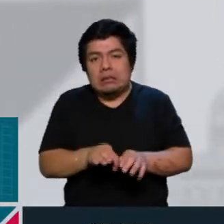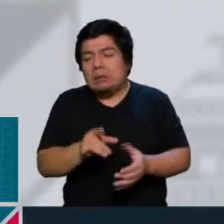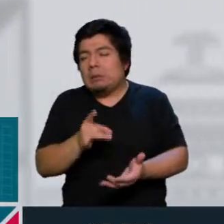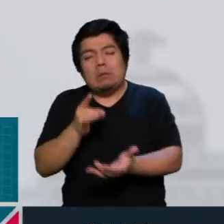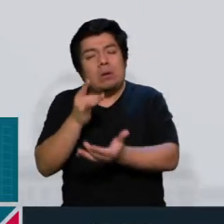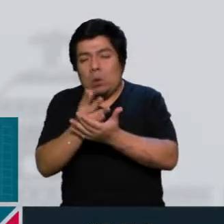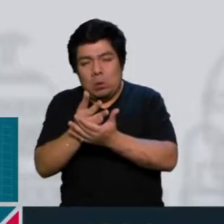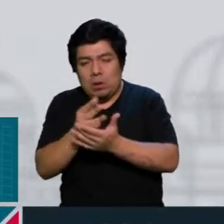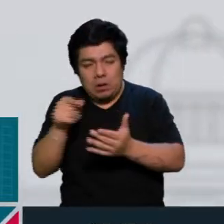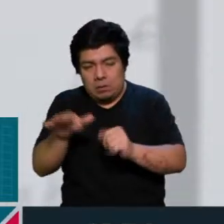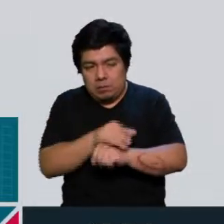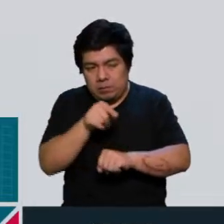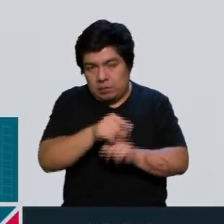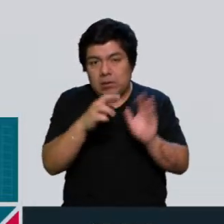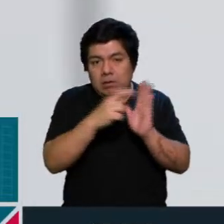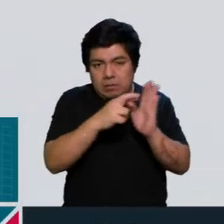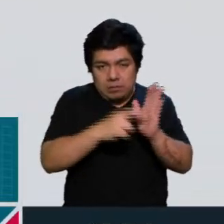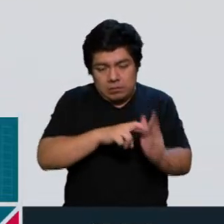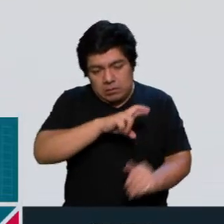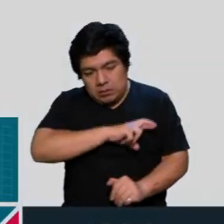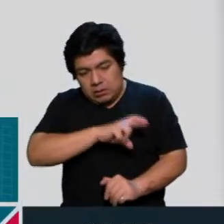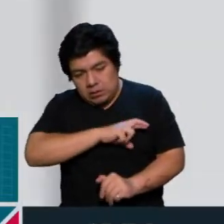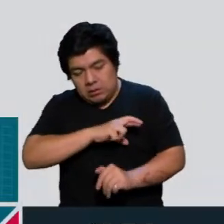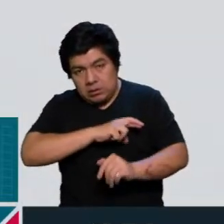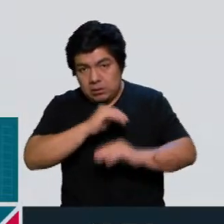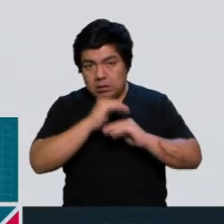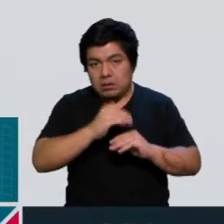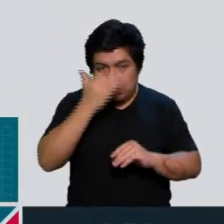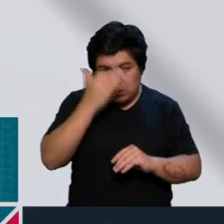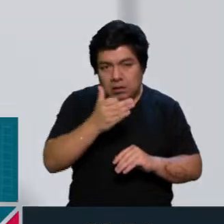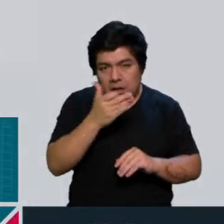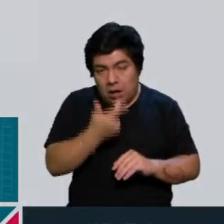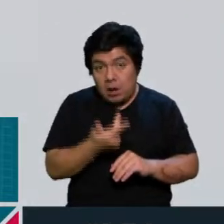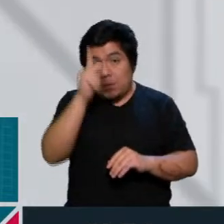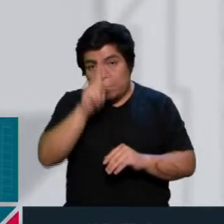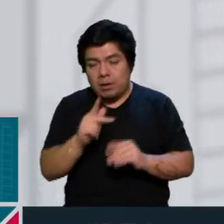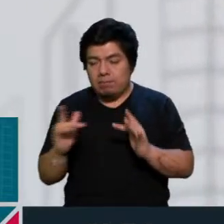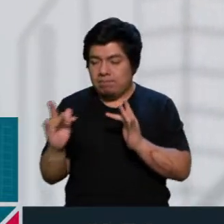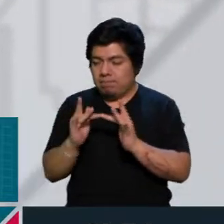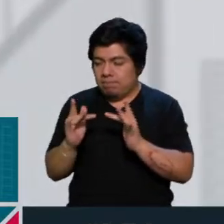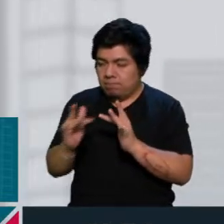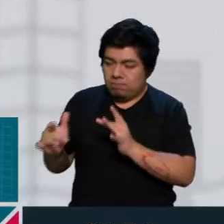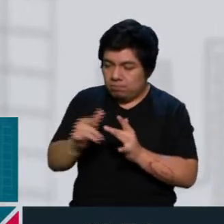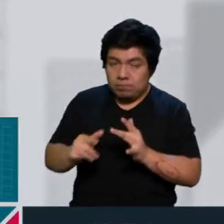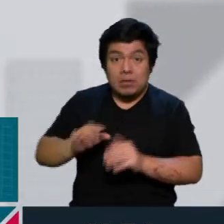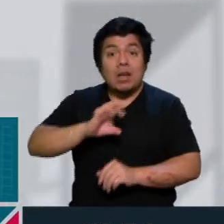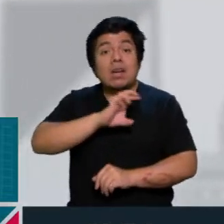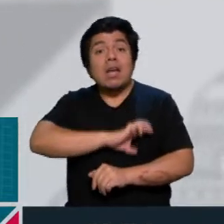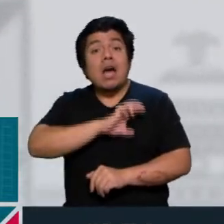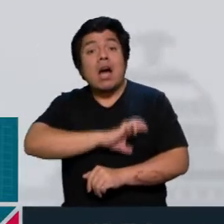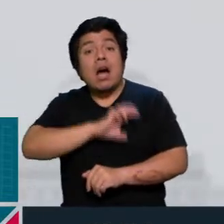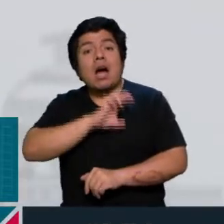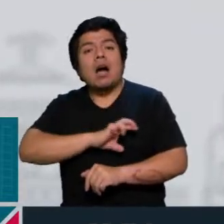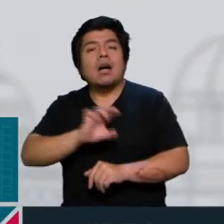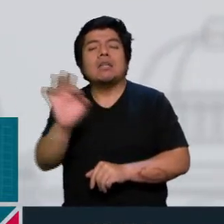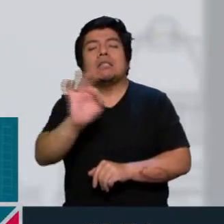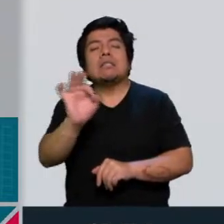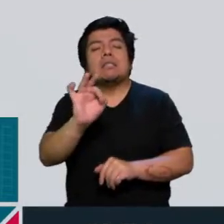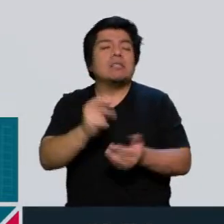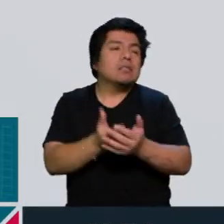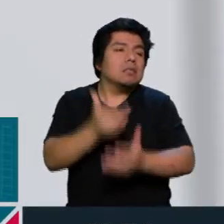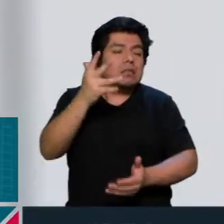únicamente por este tipo de rentas temporarias, pero hay una coincidencia que ese tipo de renta